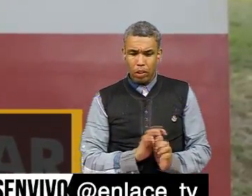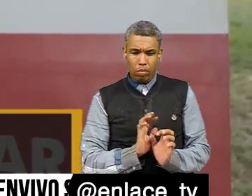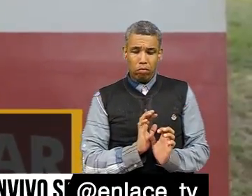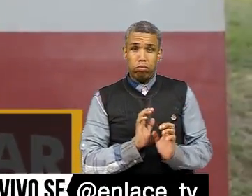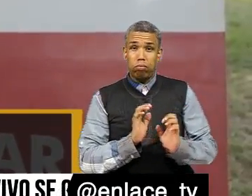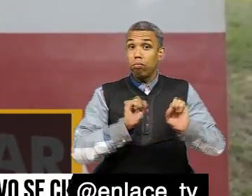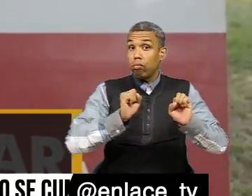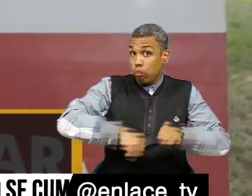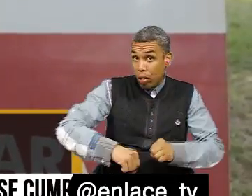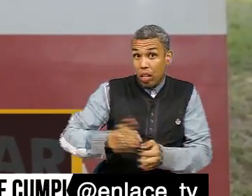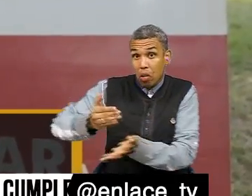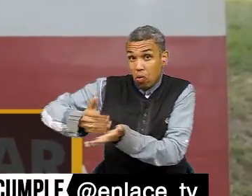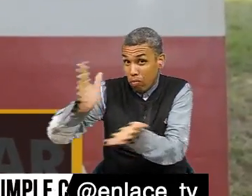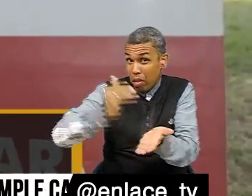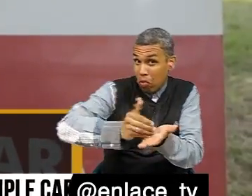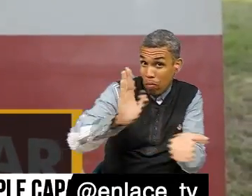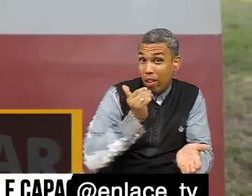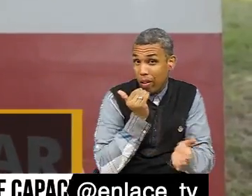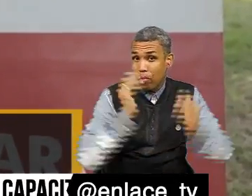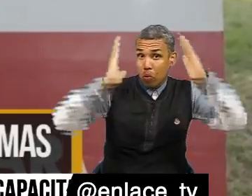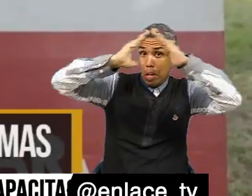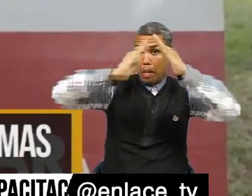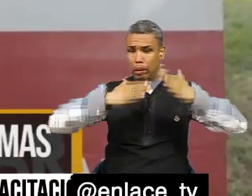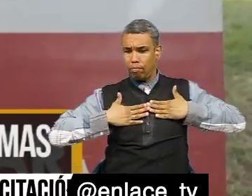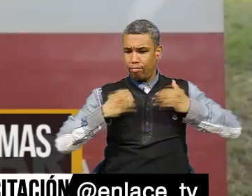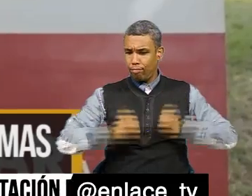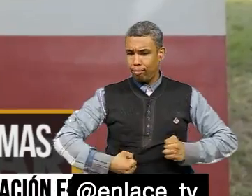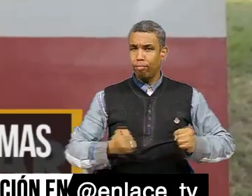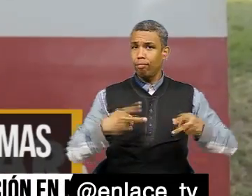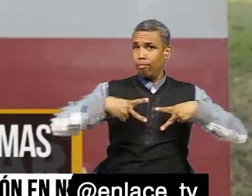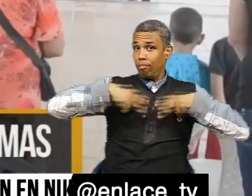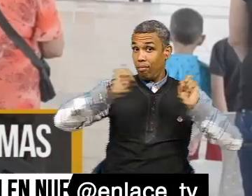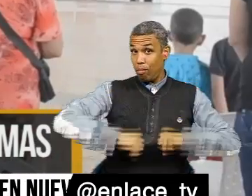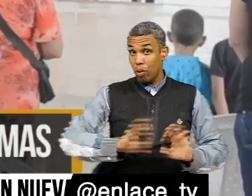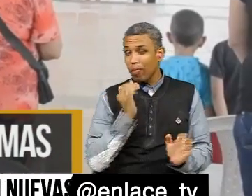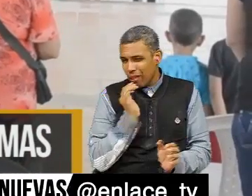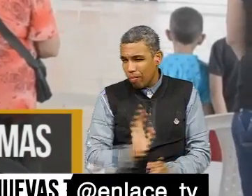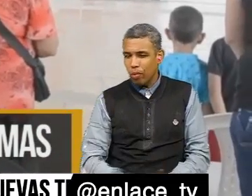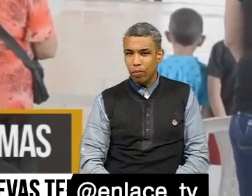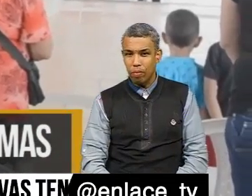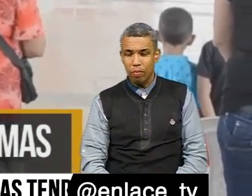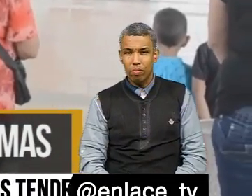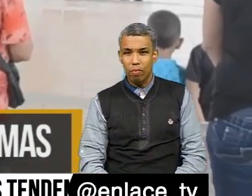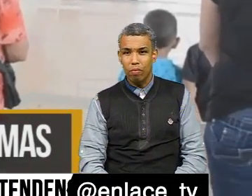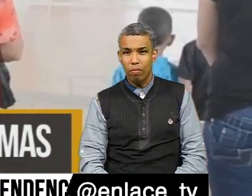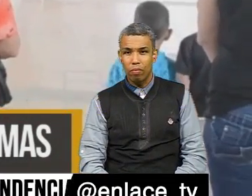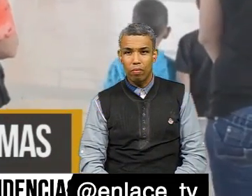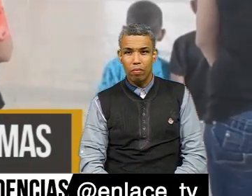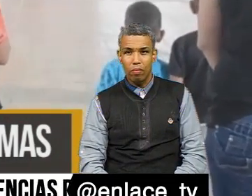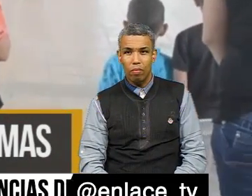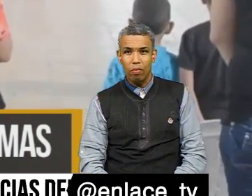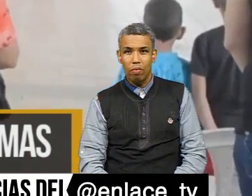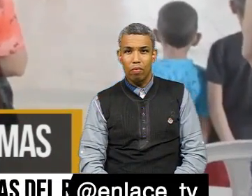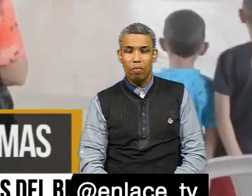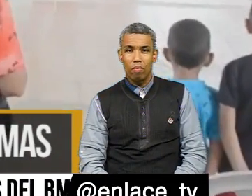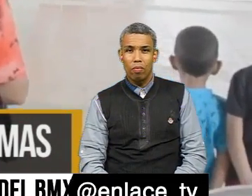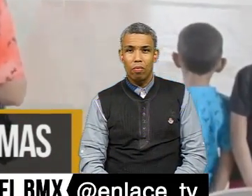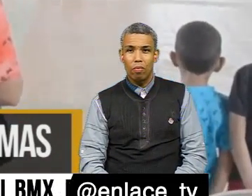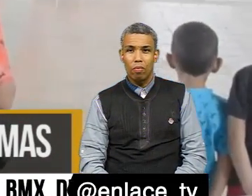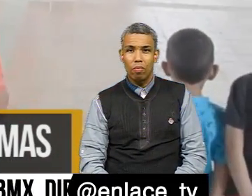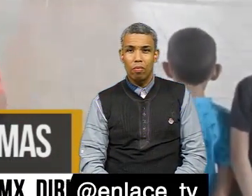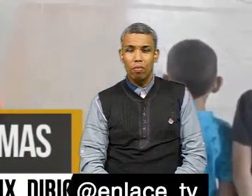que queremos es que aquellas víctimas que no tengan vivienda pues usen ese recurso para su cuota inicial. Con esas jornadas se les brinda a las familias afectadas todos los